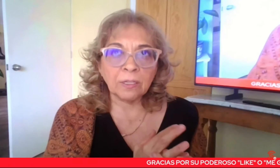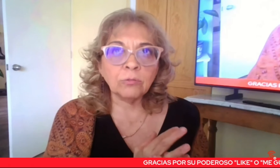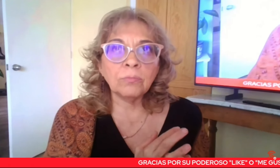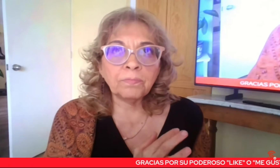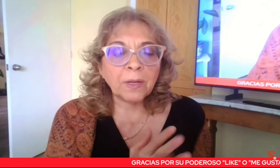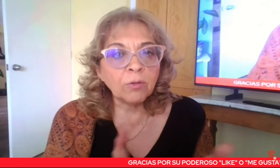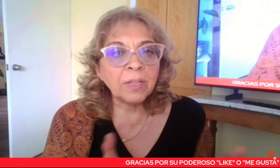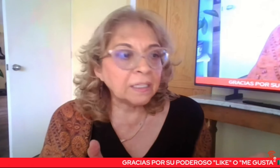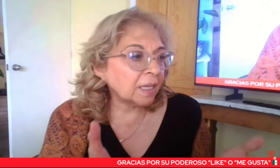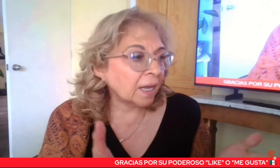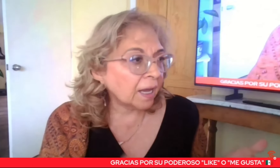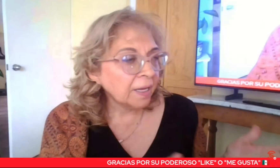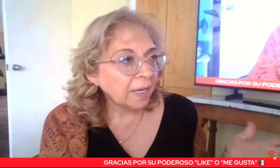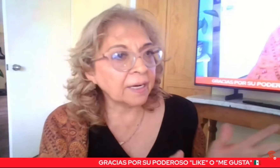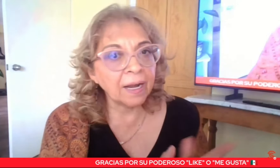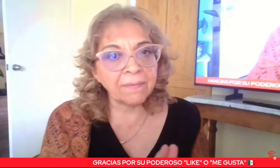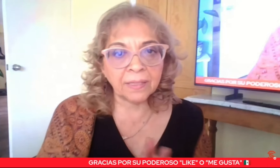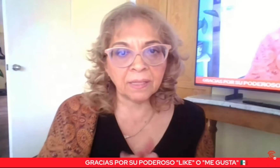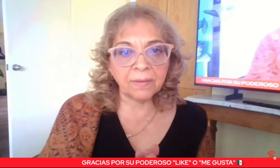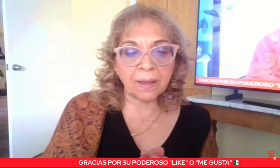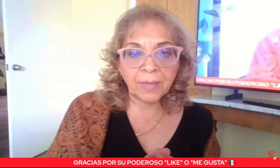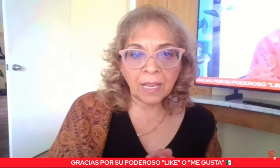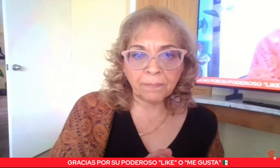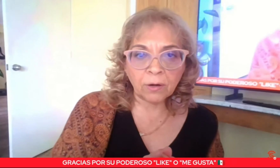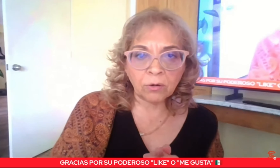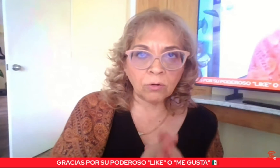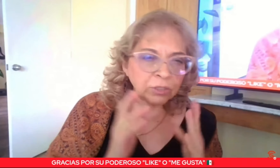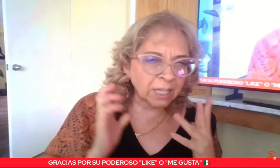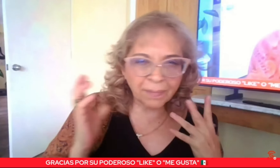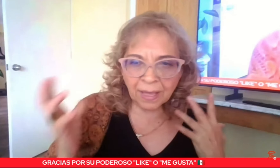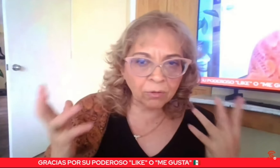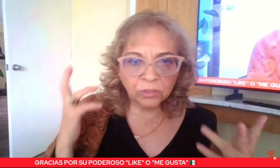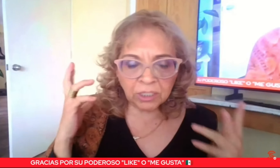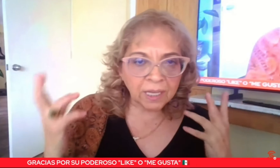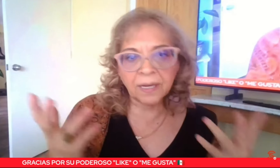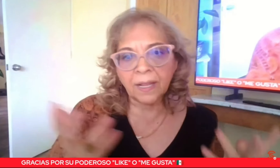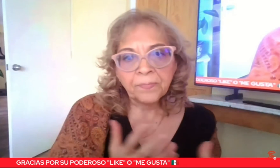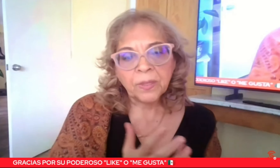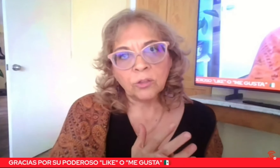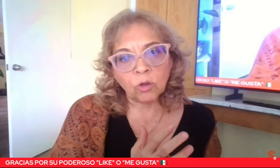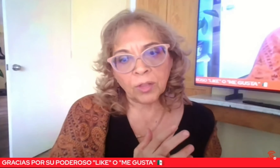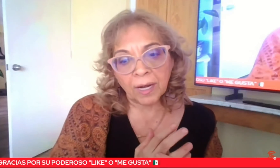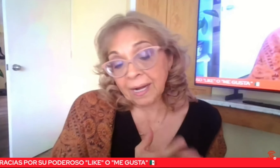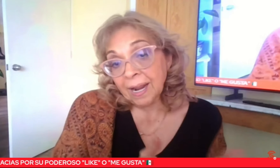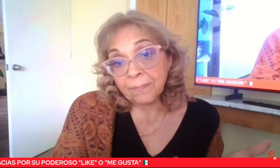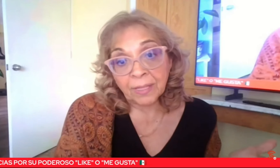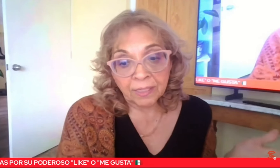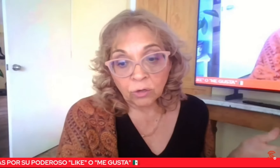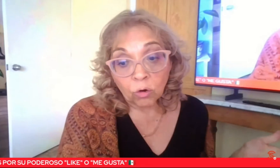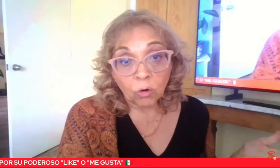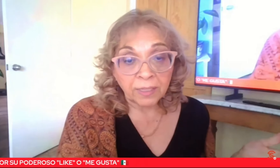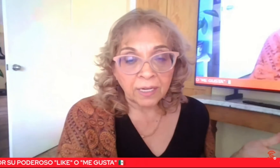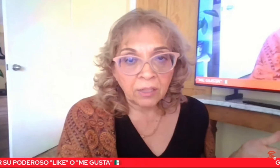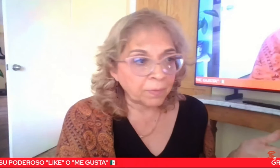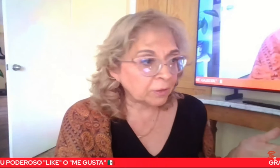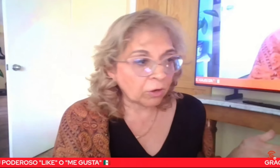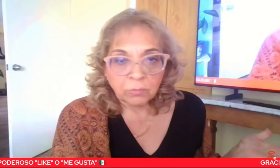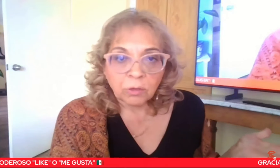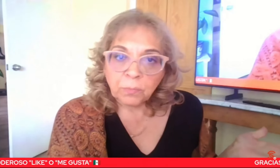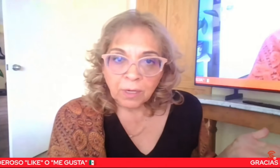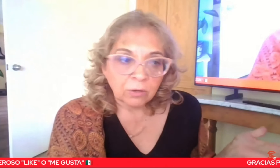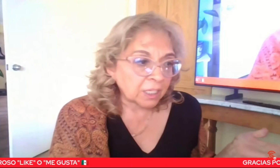es un periodista relevante, Villamil, pero no sabemos si tiene claramente no lo ha tenido, puesto